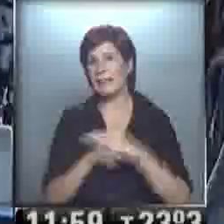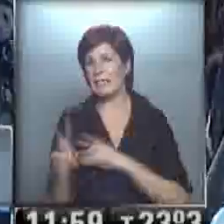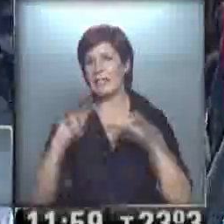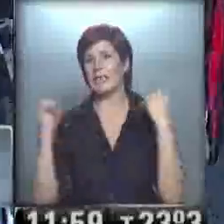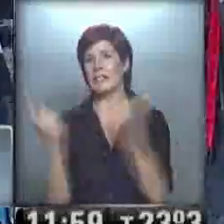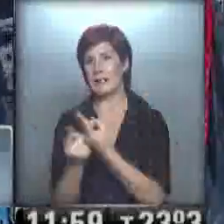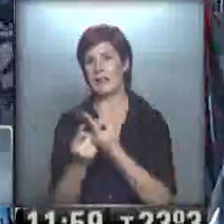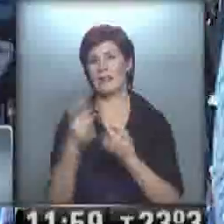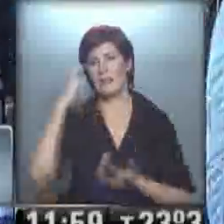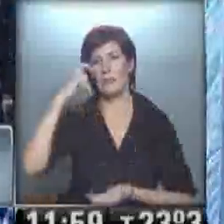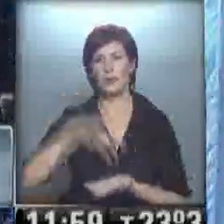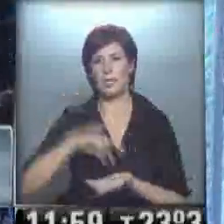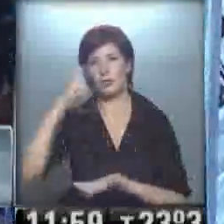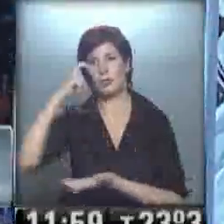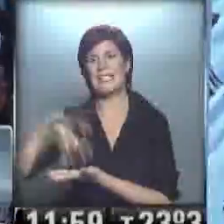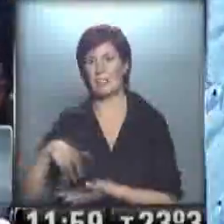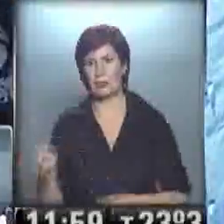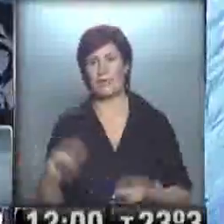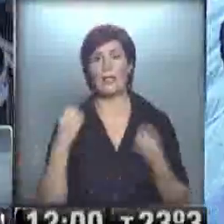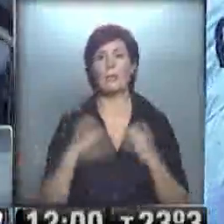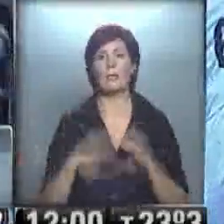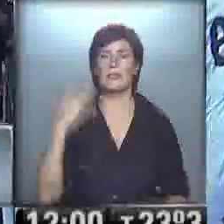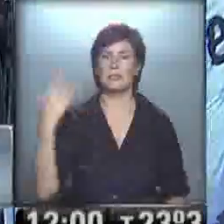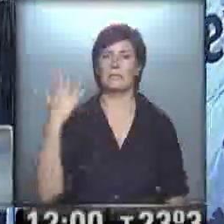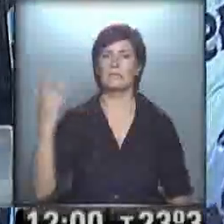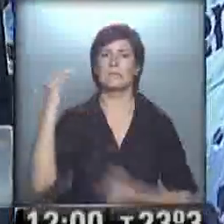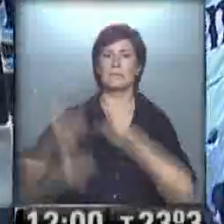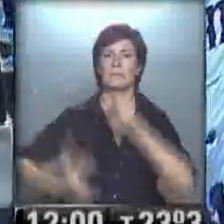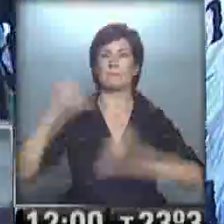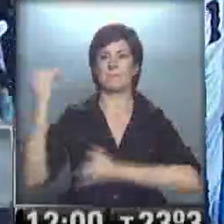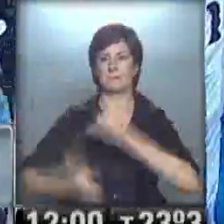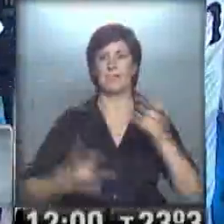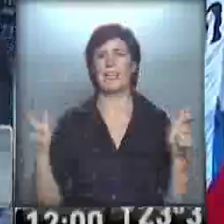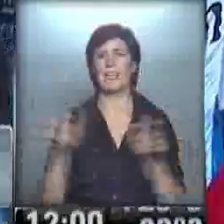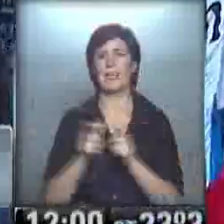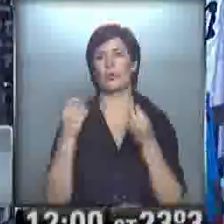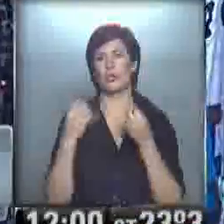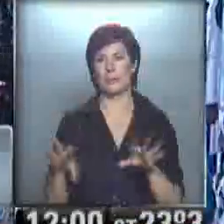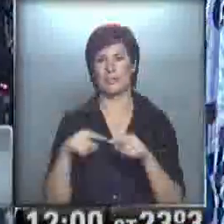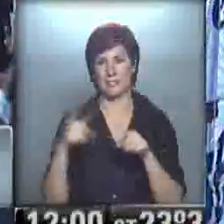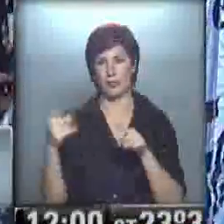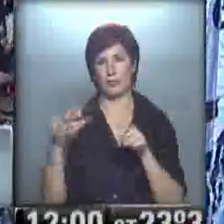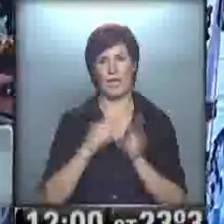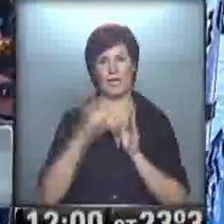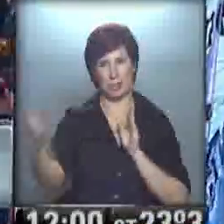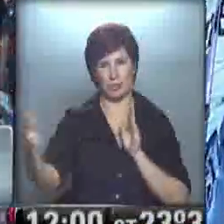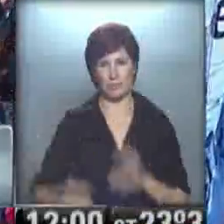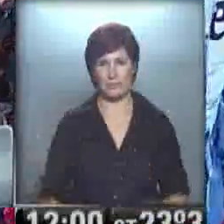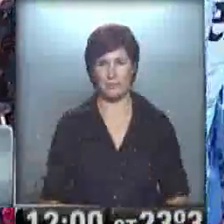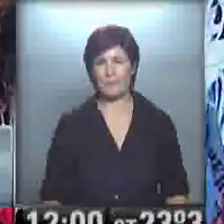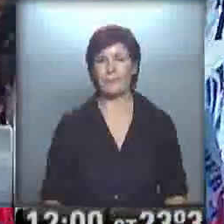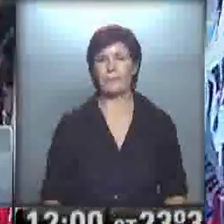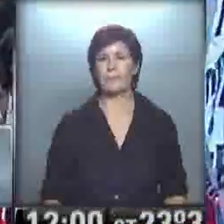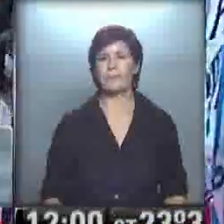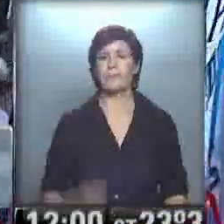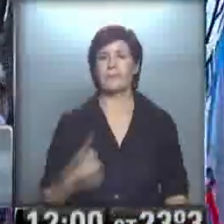Nación y dar la apertura a estas sesiones ordinarias del Congreso argentino. Las expectativas